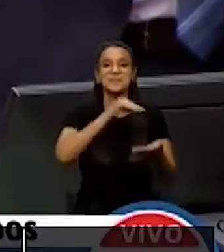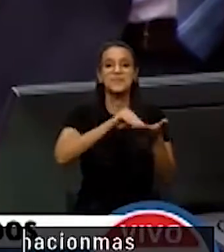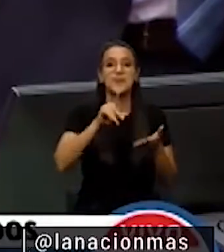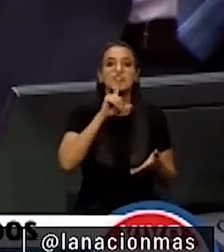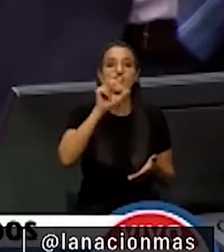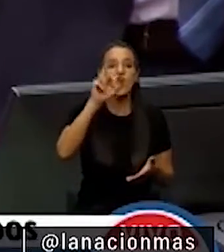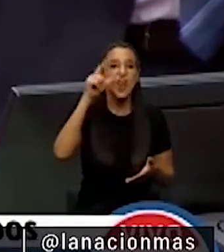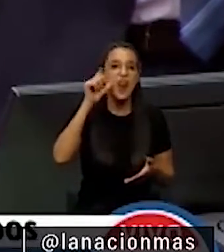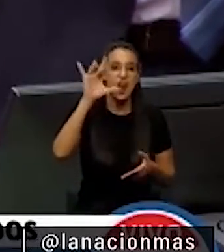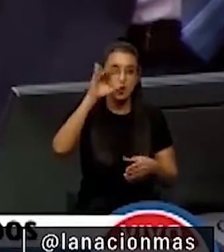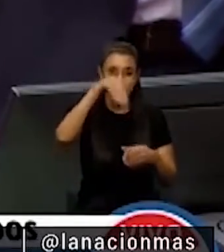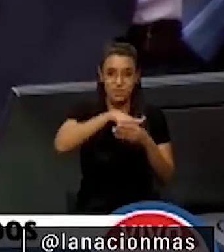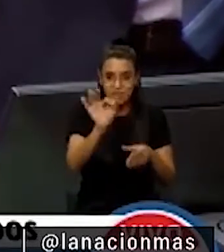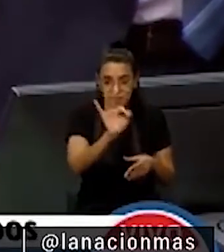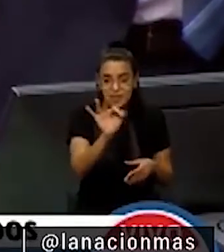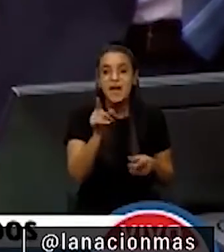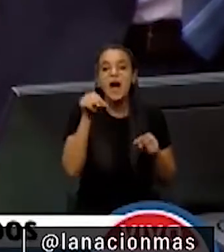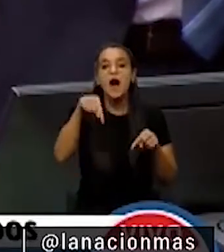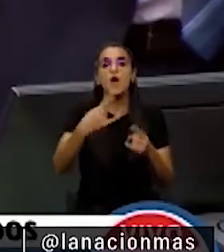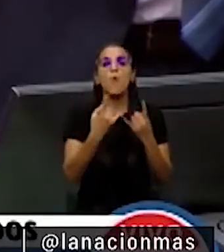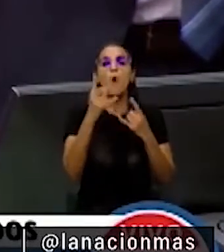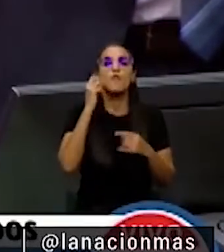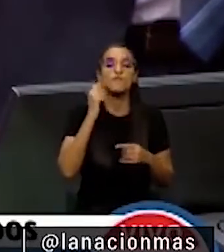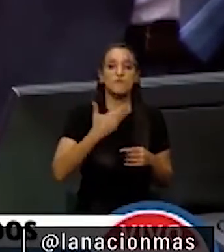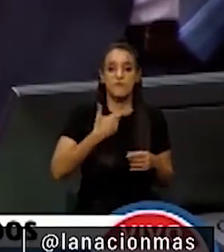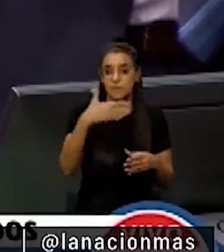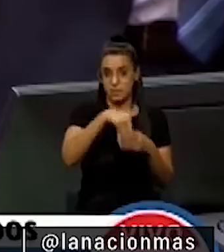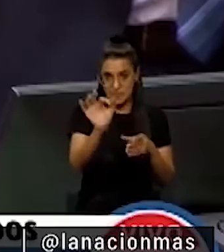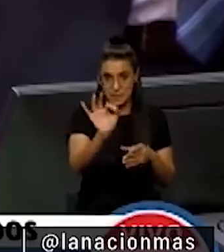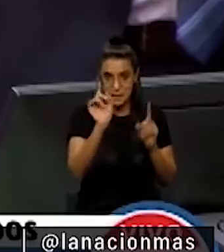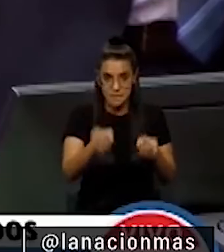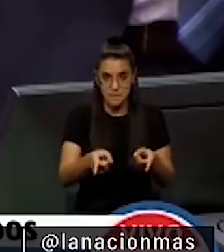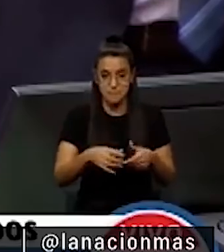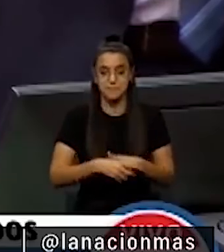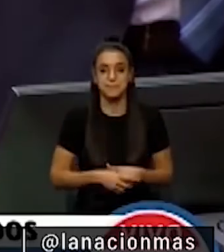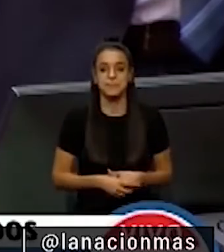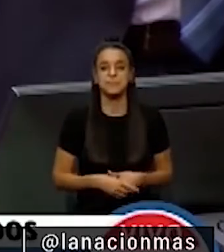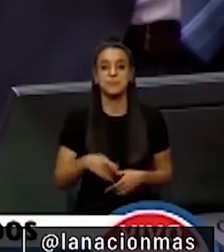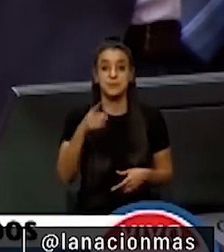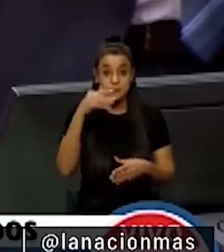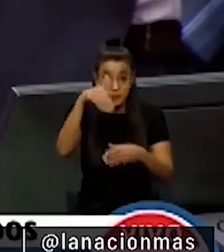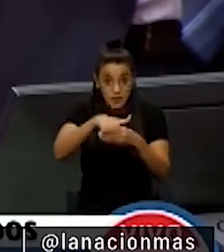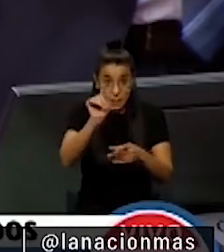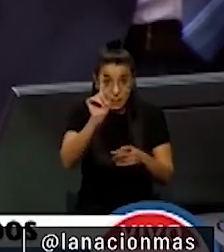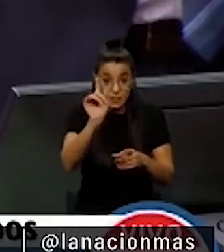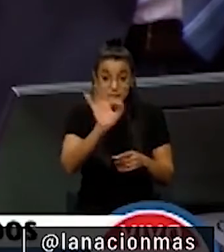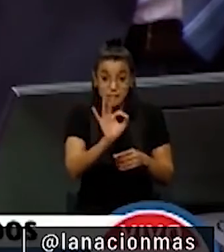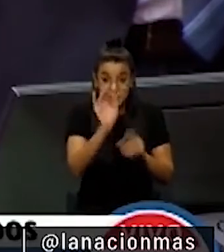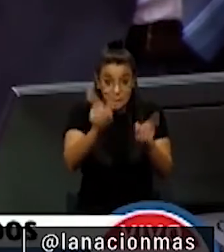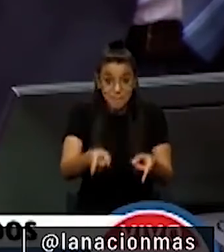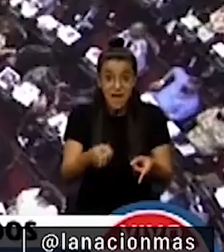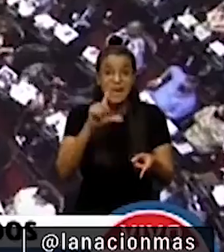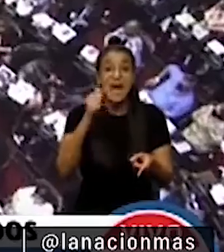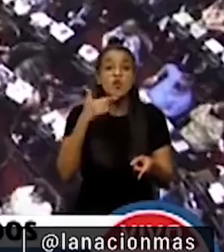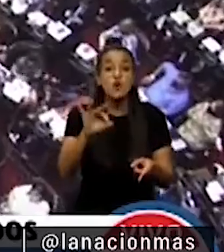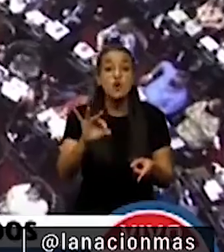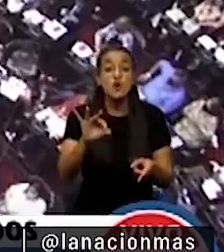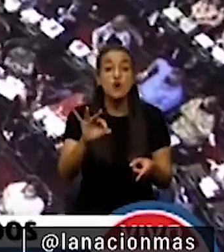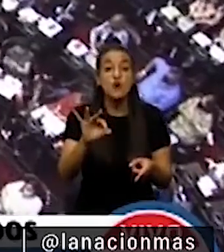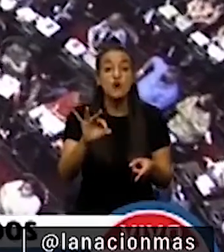Diputado Torello, es abstención. Y diputado Wolf, se abstiene. ¿Usted se abstiene también, diputado Cano?